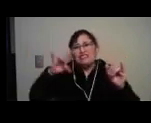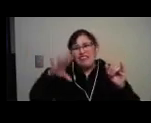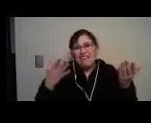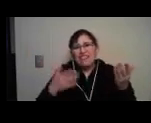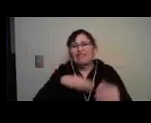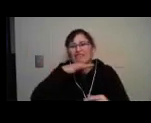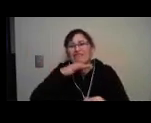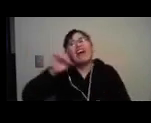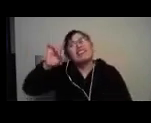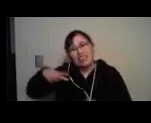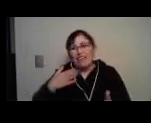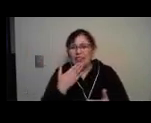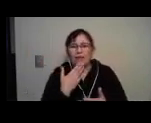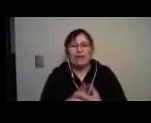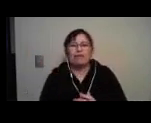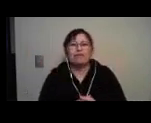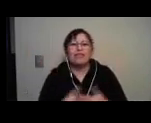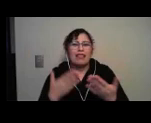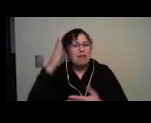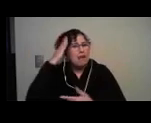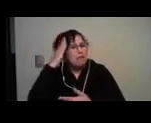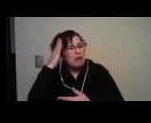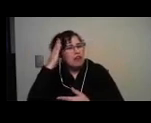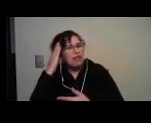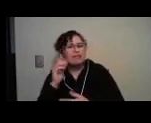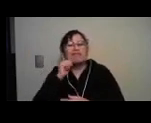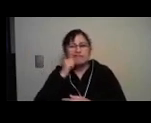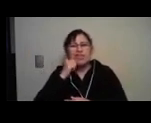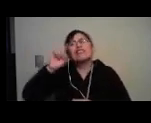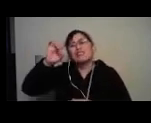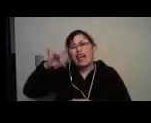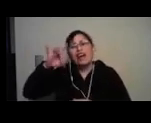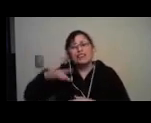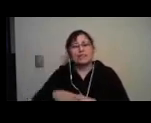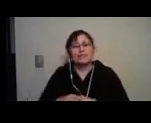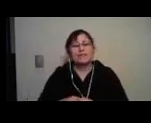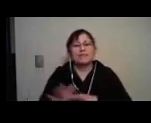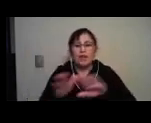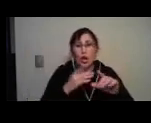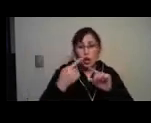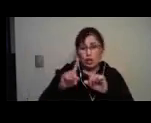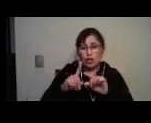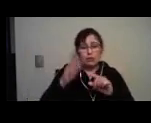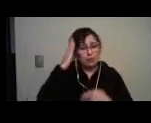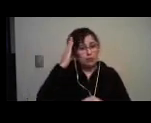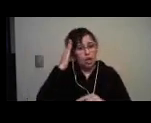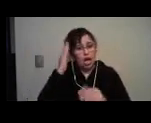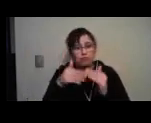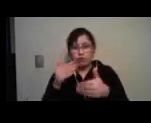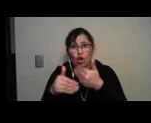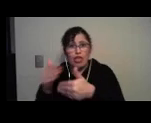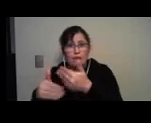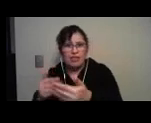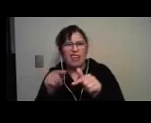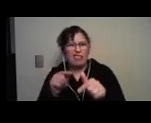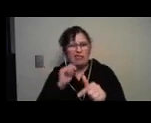y el uso sí de la memoria semántica. Y la memoria procedimental, ¿cierto? Que hace